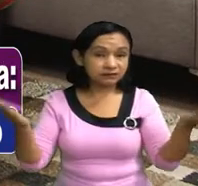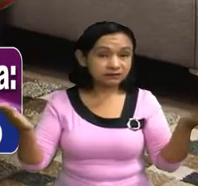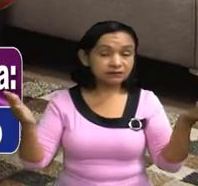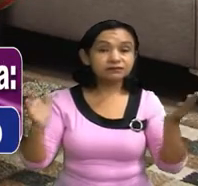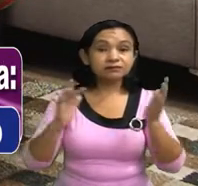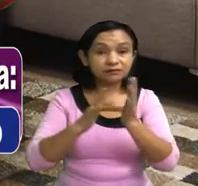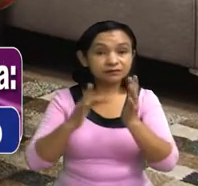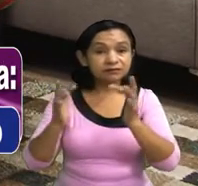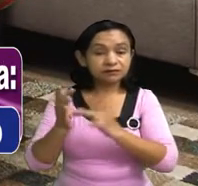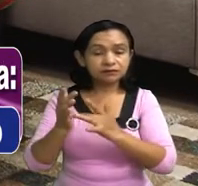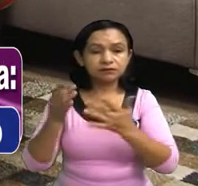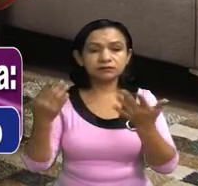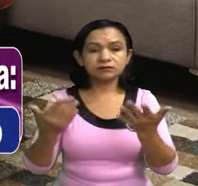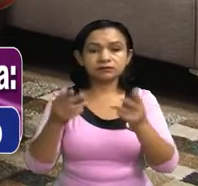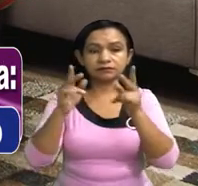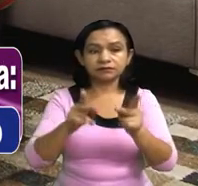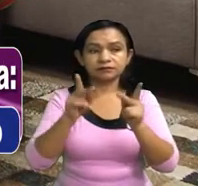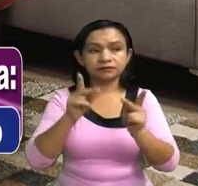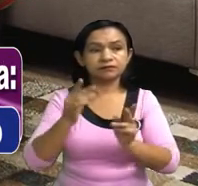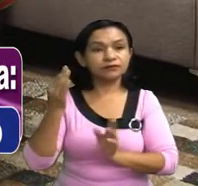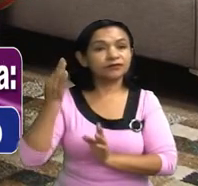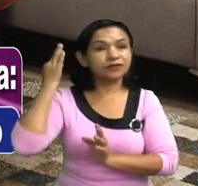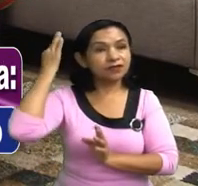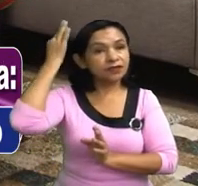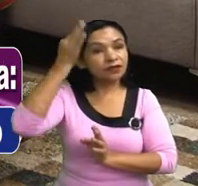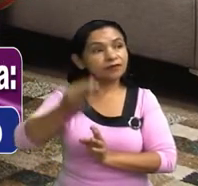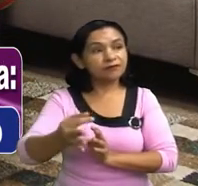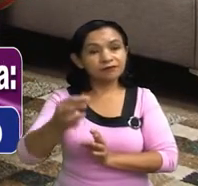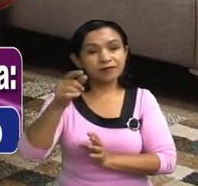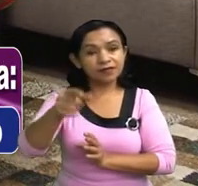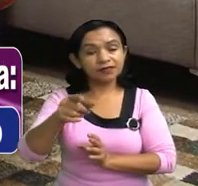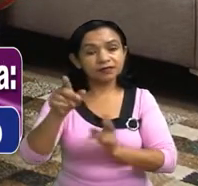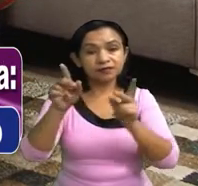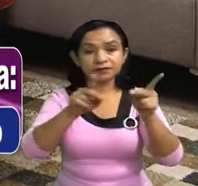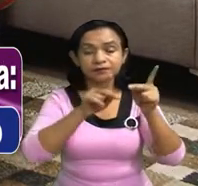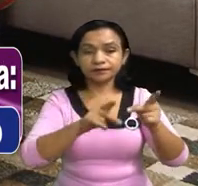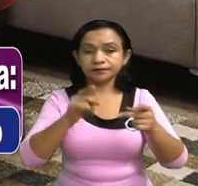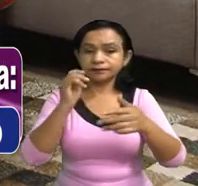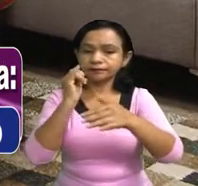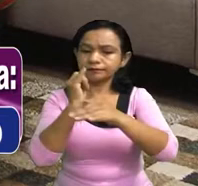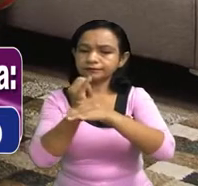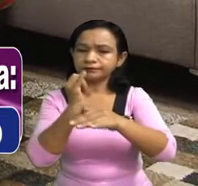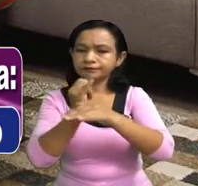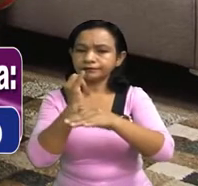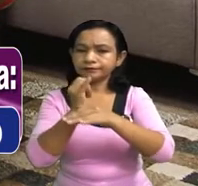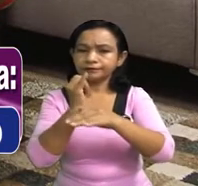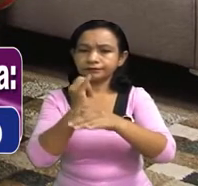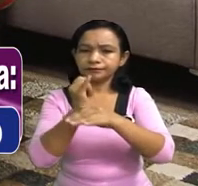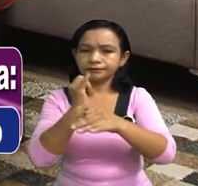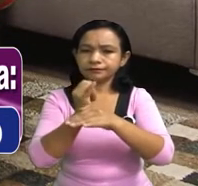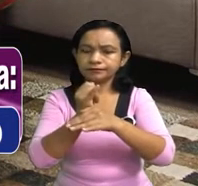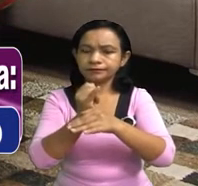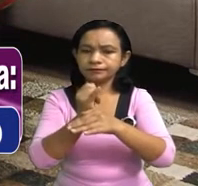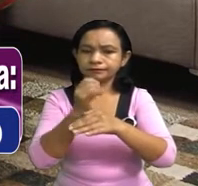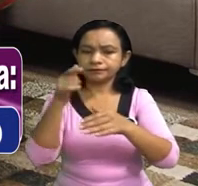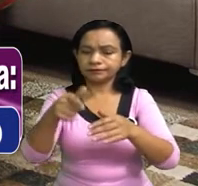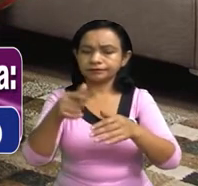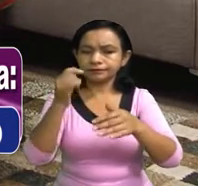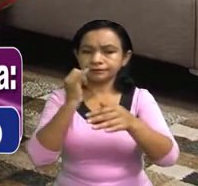profetas, falsos profetas y algunos dignatarios de la iglesia En este caso, la Iglesia